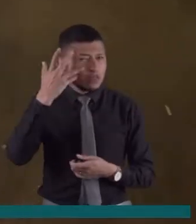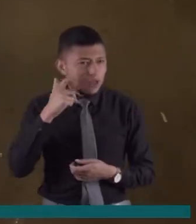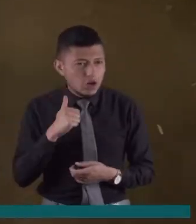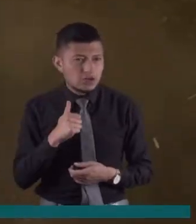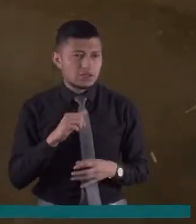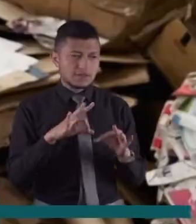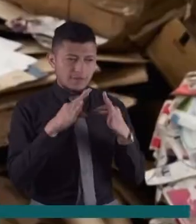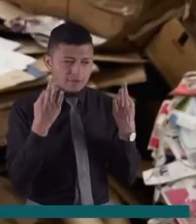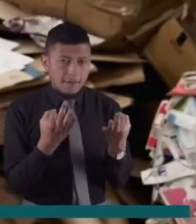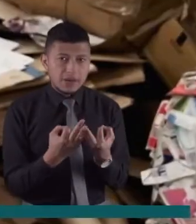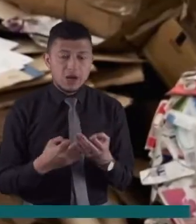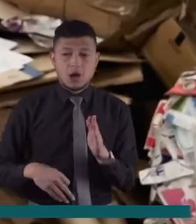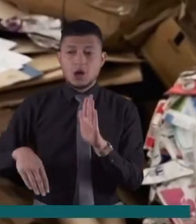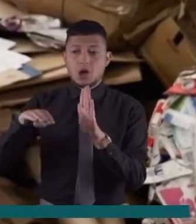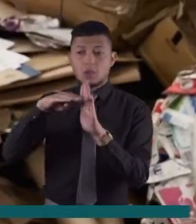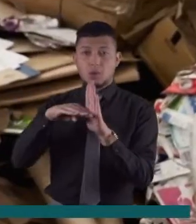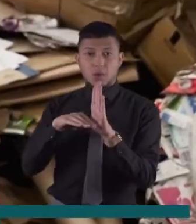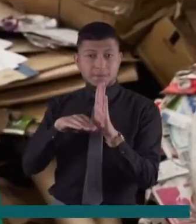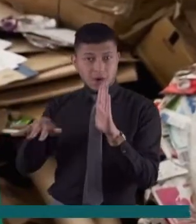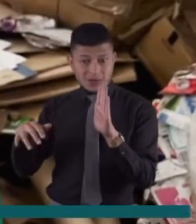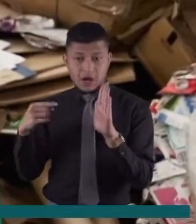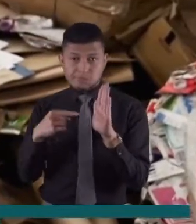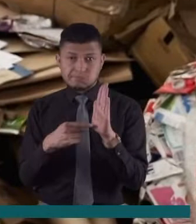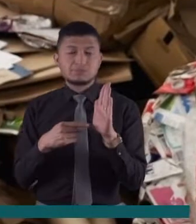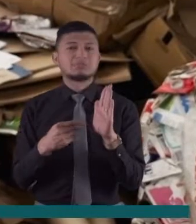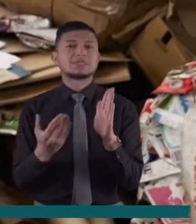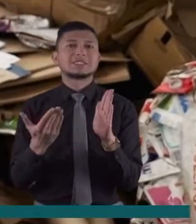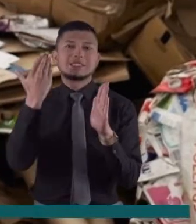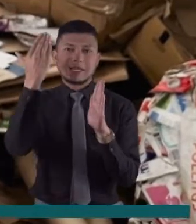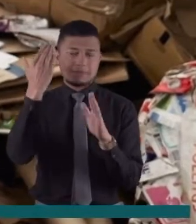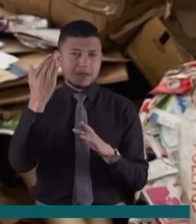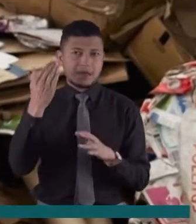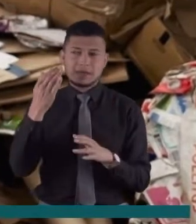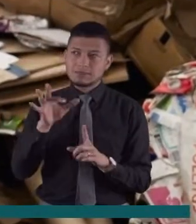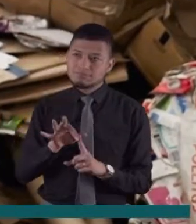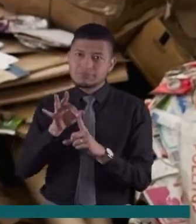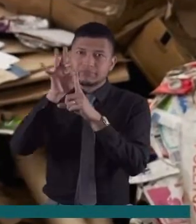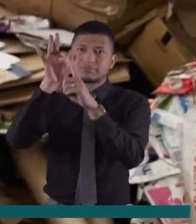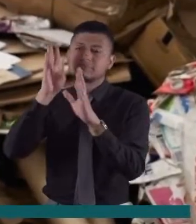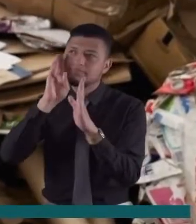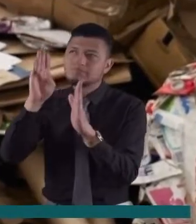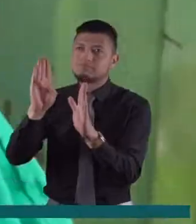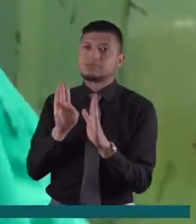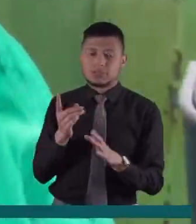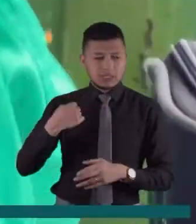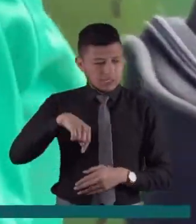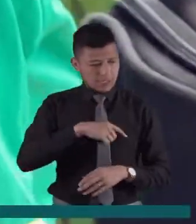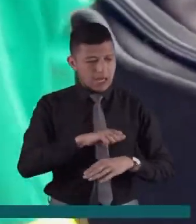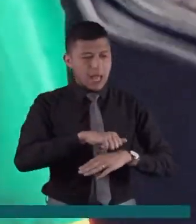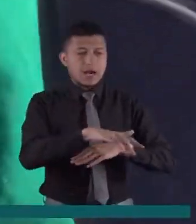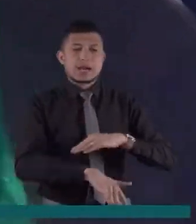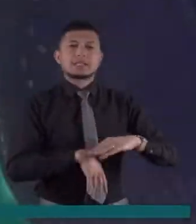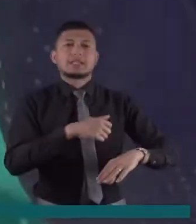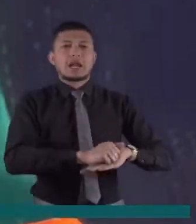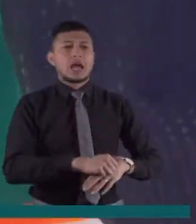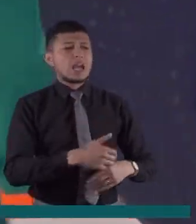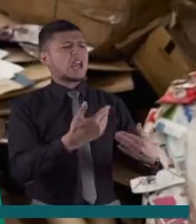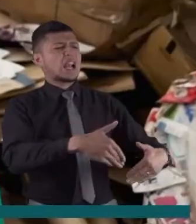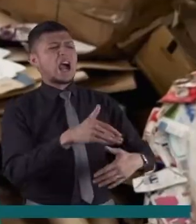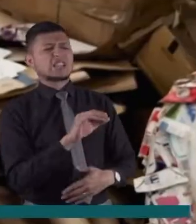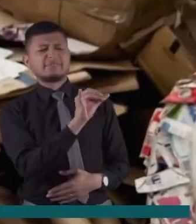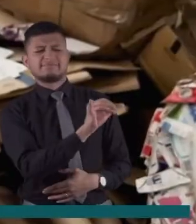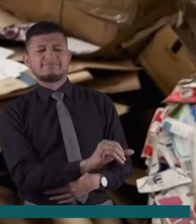de mi familia. Esta política pública que nos da el privilegio que nos estén viendo como los recicladores que somos de la